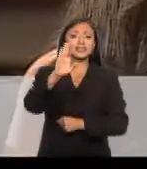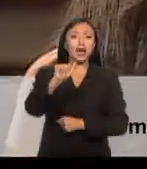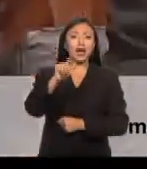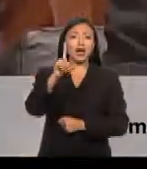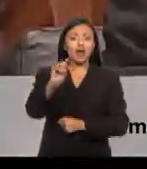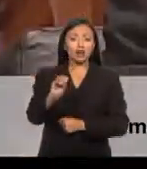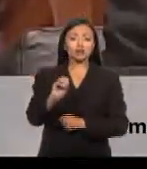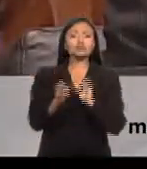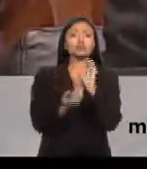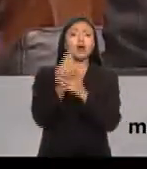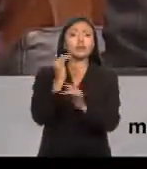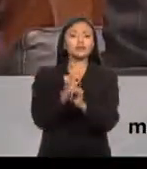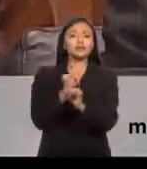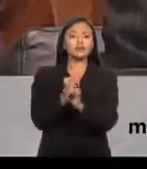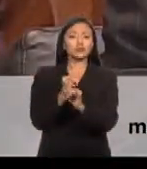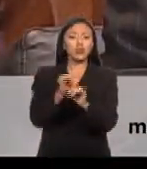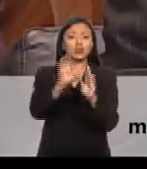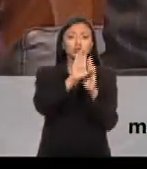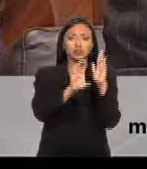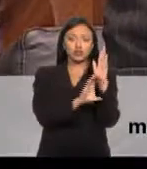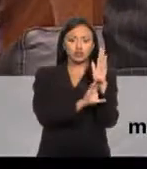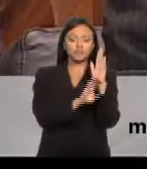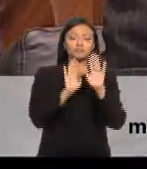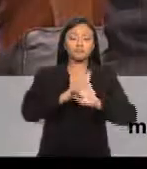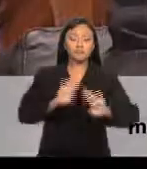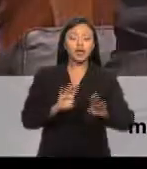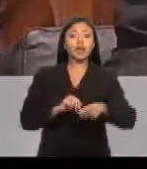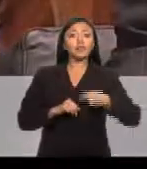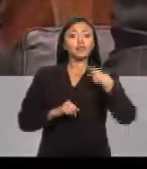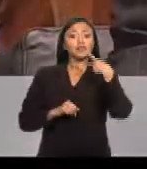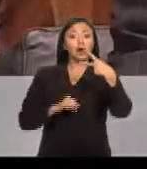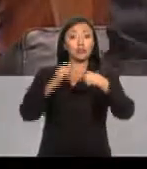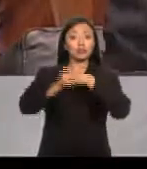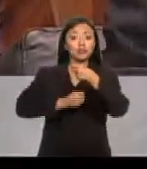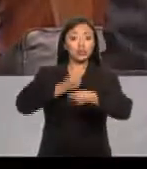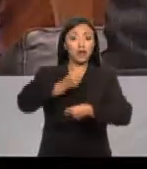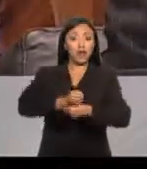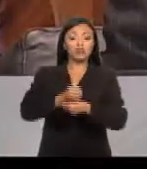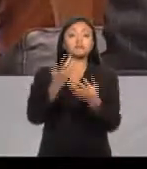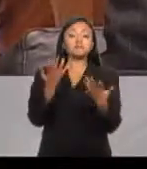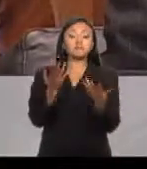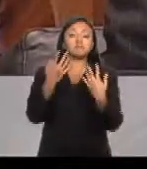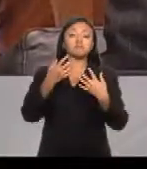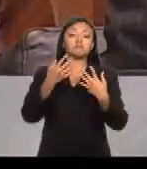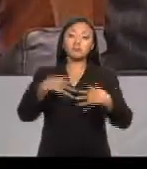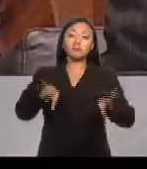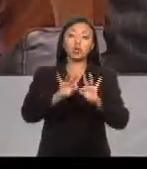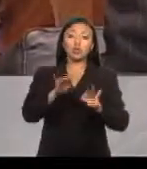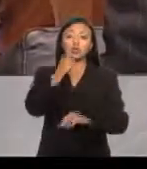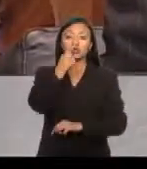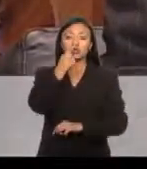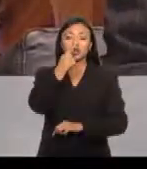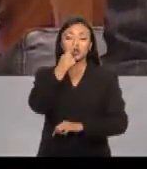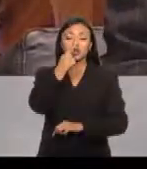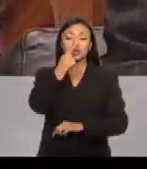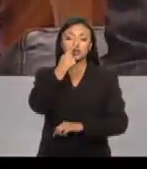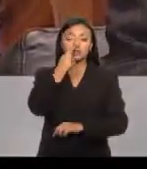nueva institucionalidad establecida en la Constitución. El segundo año es un año muy interesante